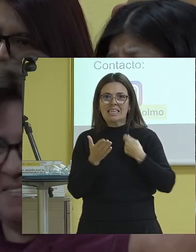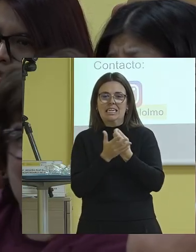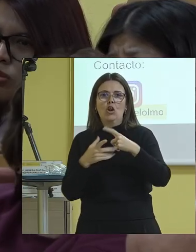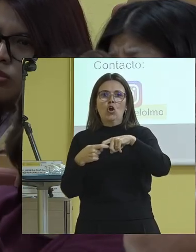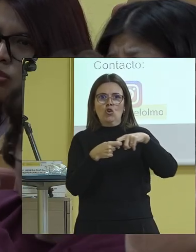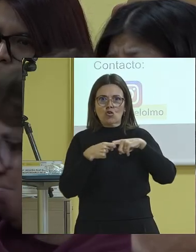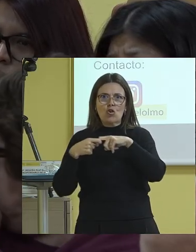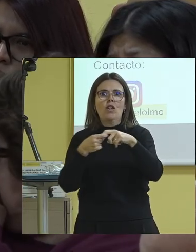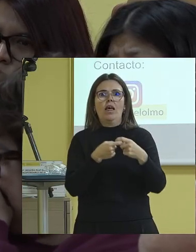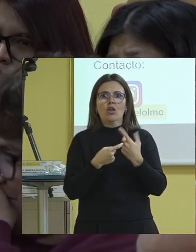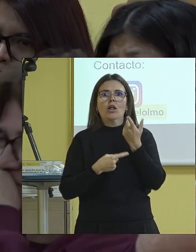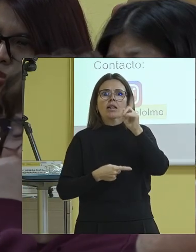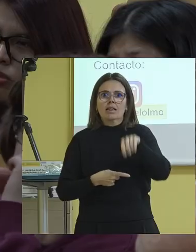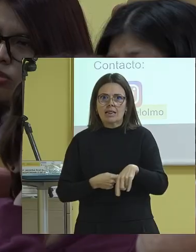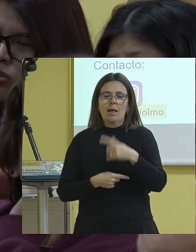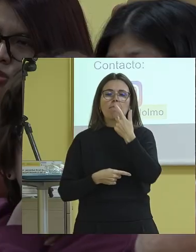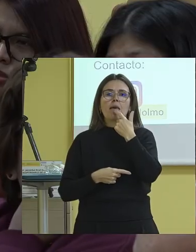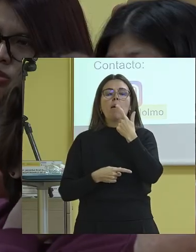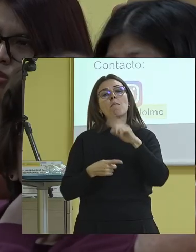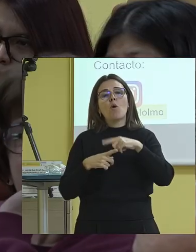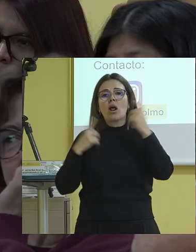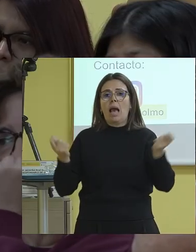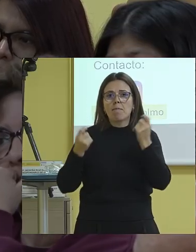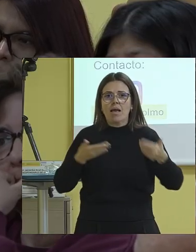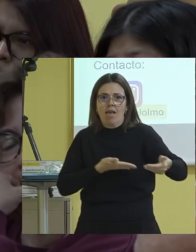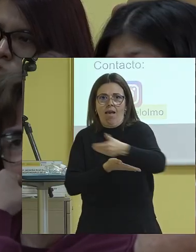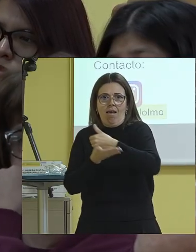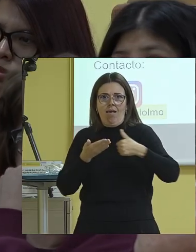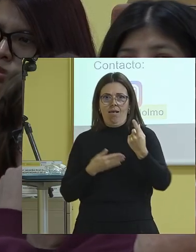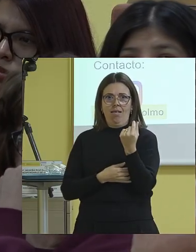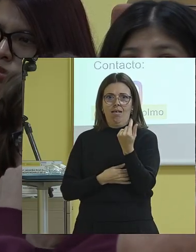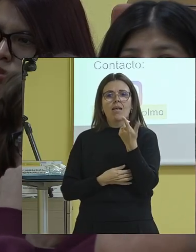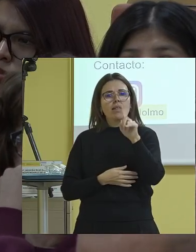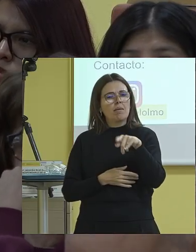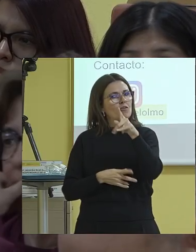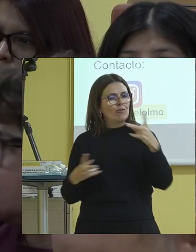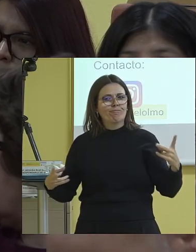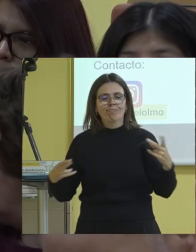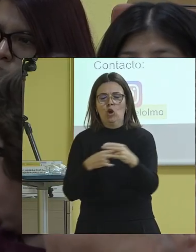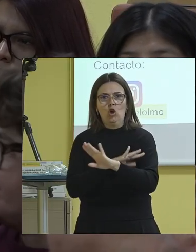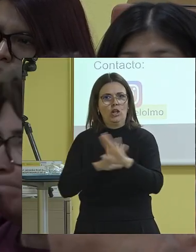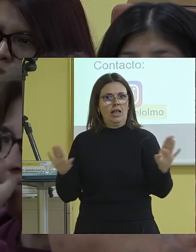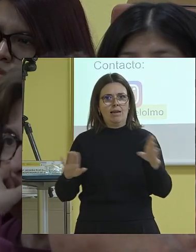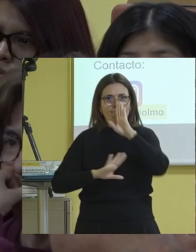solidario, además de las crowdfunding, que a mí eso me parece algo que habría que cortar de raíz.